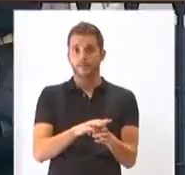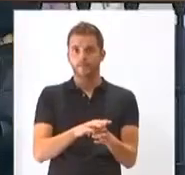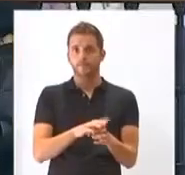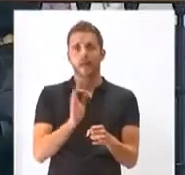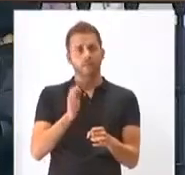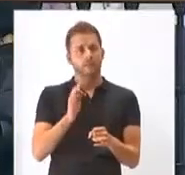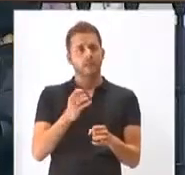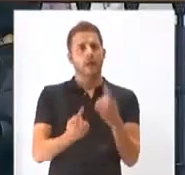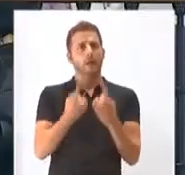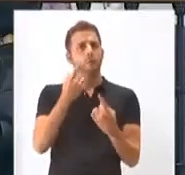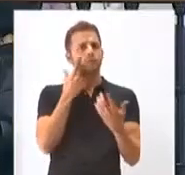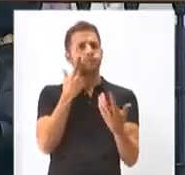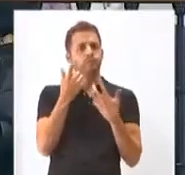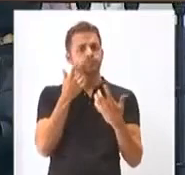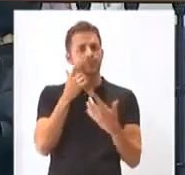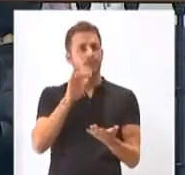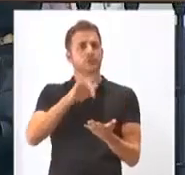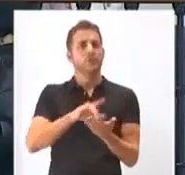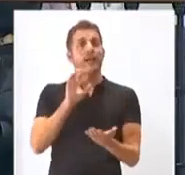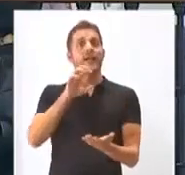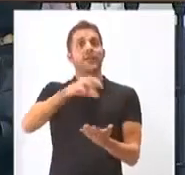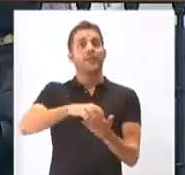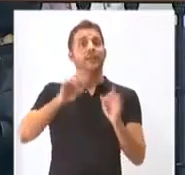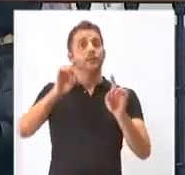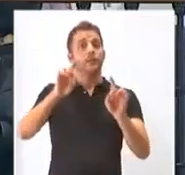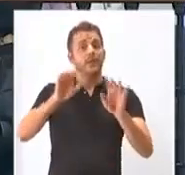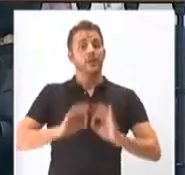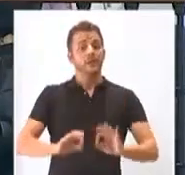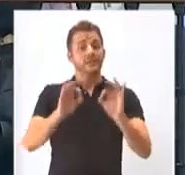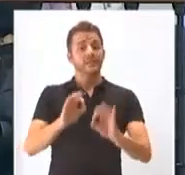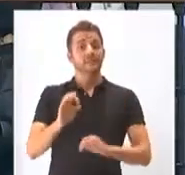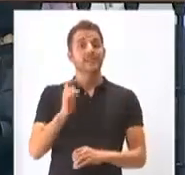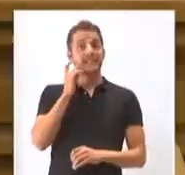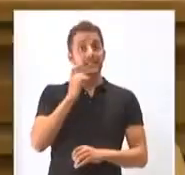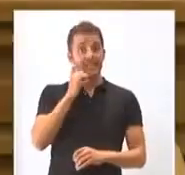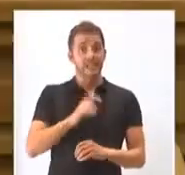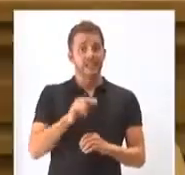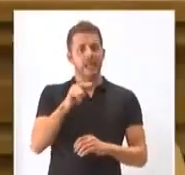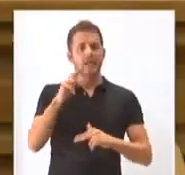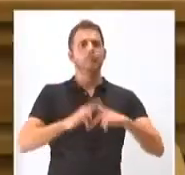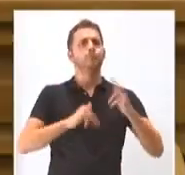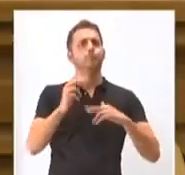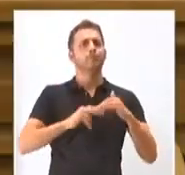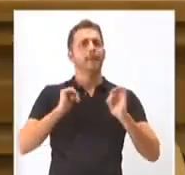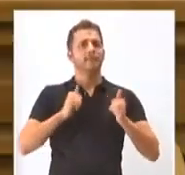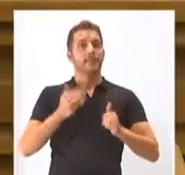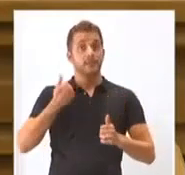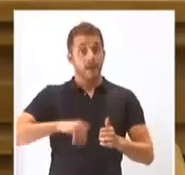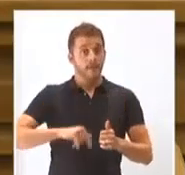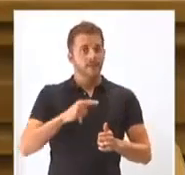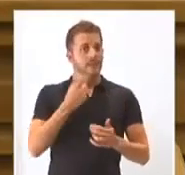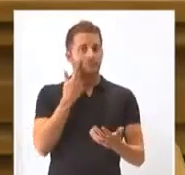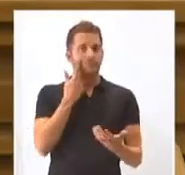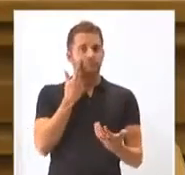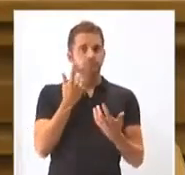como el del centro de educación especial de jim que ya ha empezado y que creo va a ser ejemplar no solo para